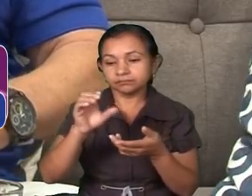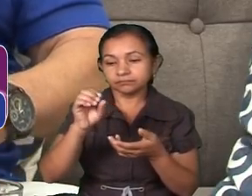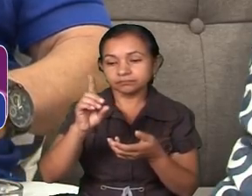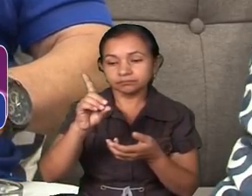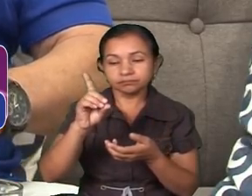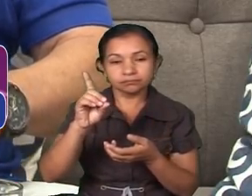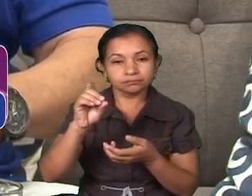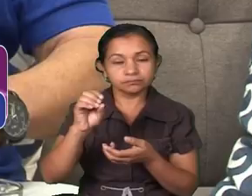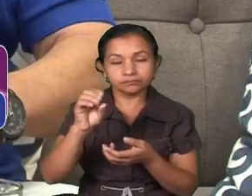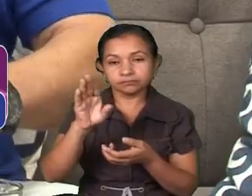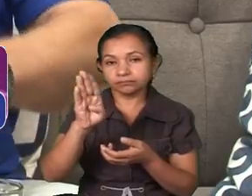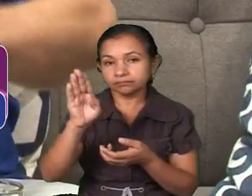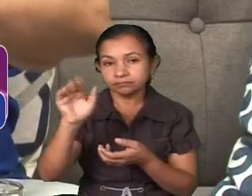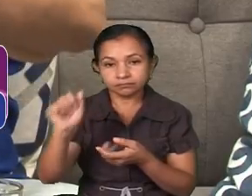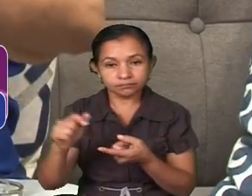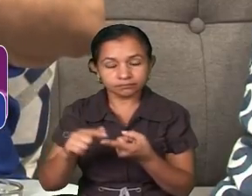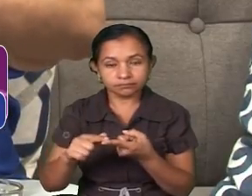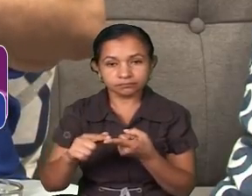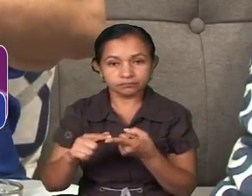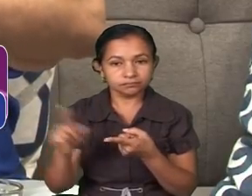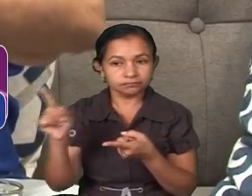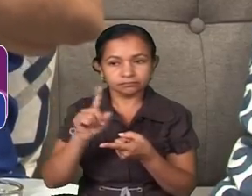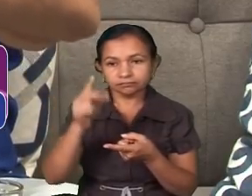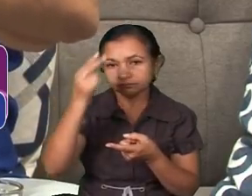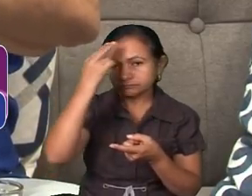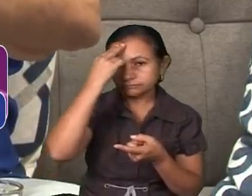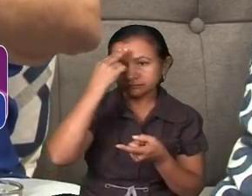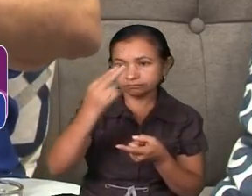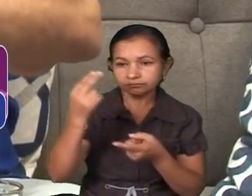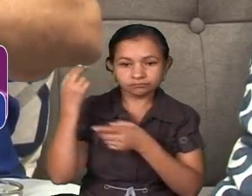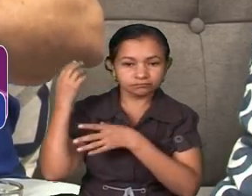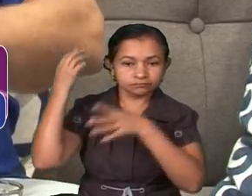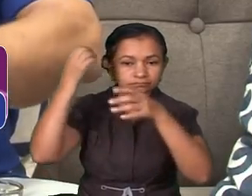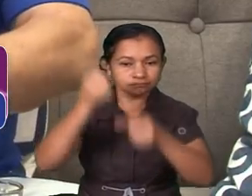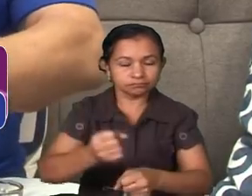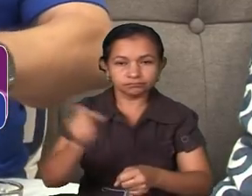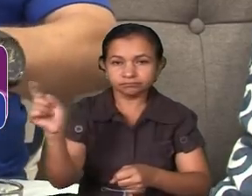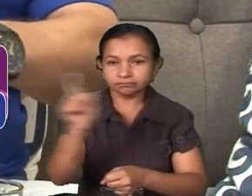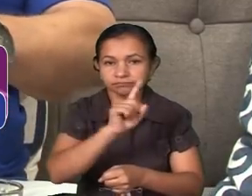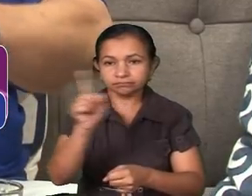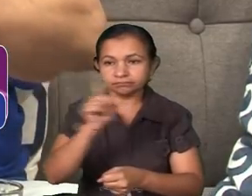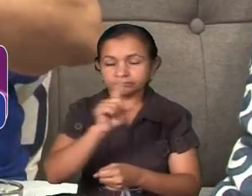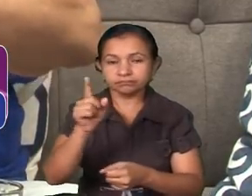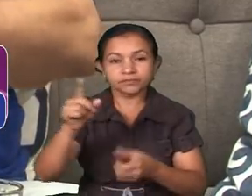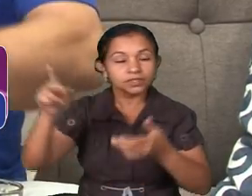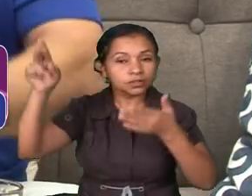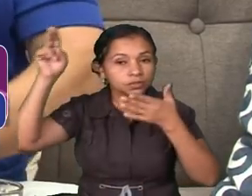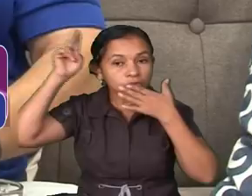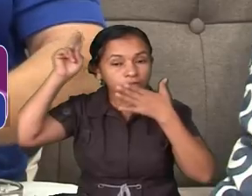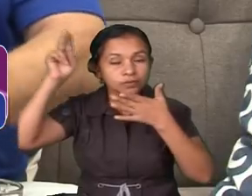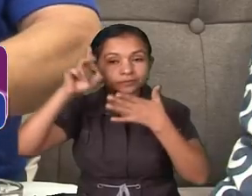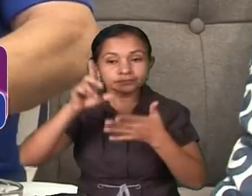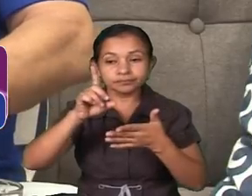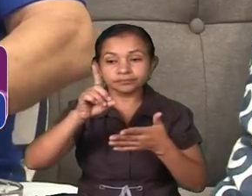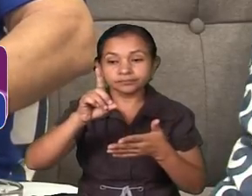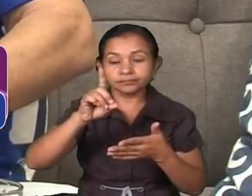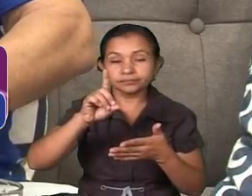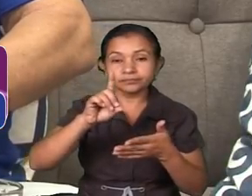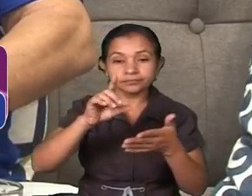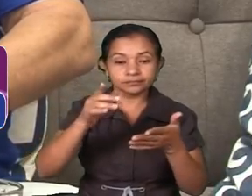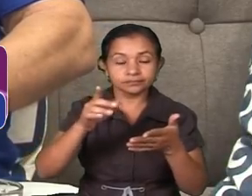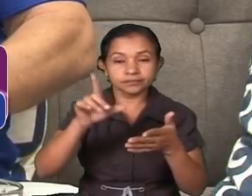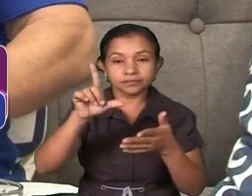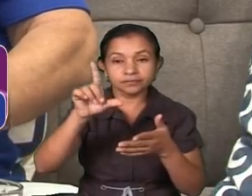Córdoba, honor al invasor, al conquistador, no, debía de ser a Diriangén, como el Empire